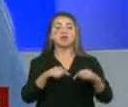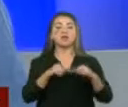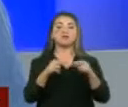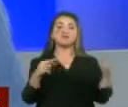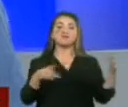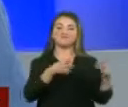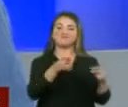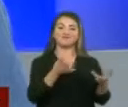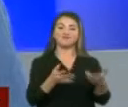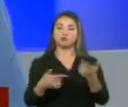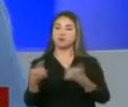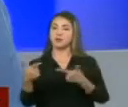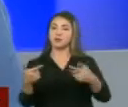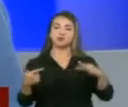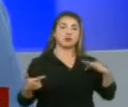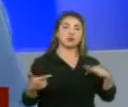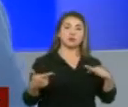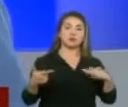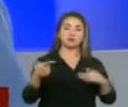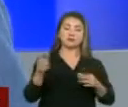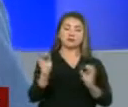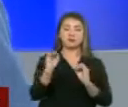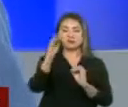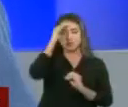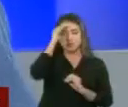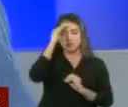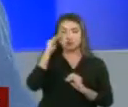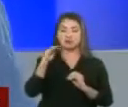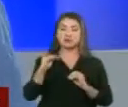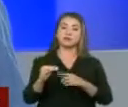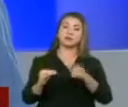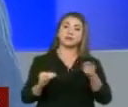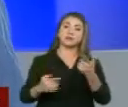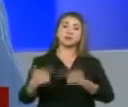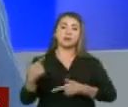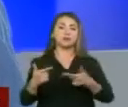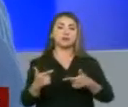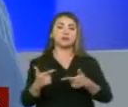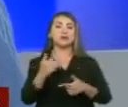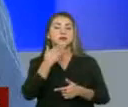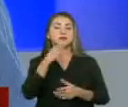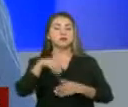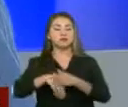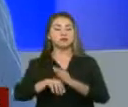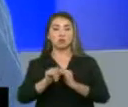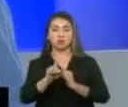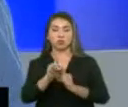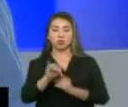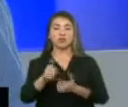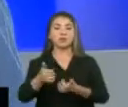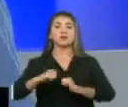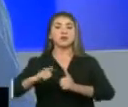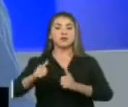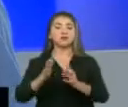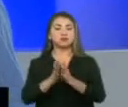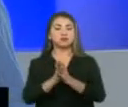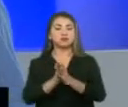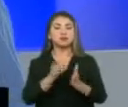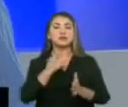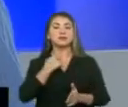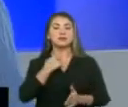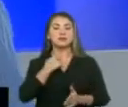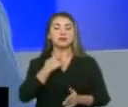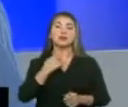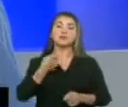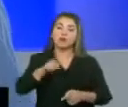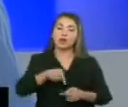la ciudadanía y la política en general, y creo que en un lado del puente, en el lado de la política, está también la UDI. Yo creo que el desafío es muy interesante desde el punto de vista de